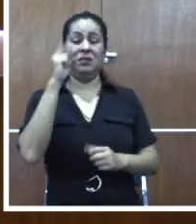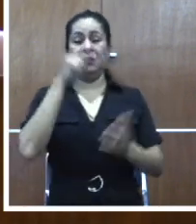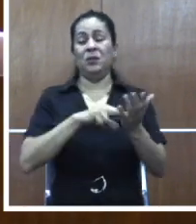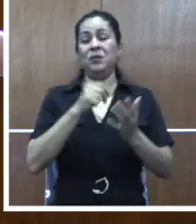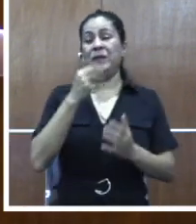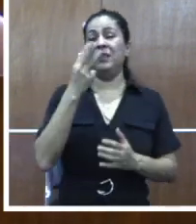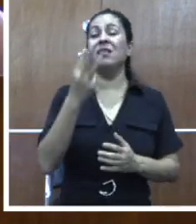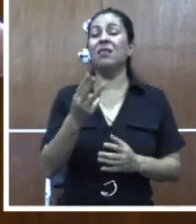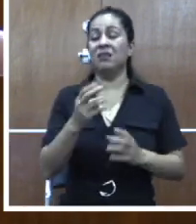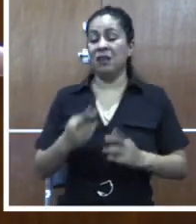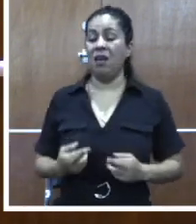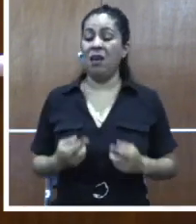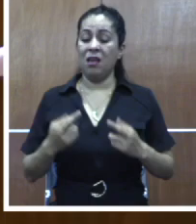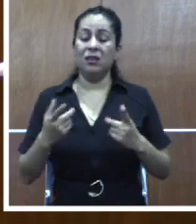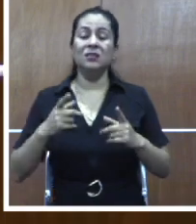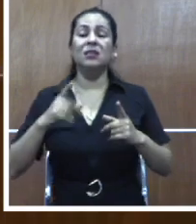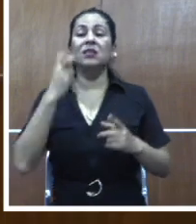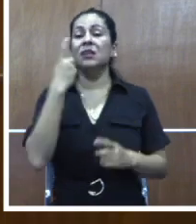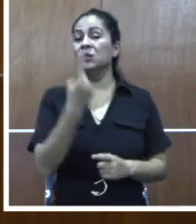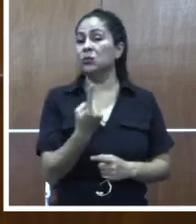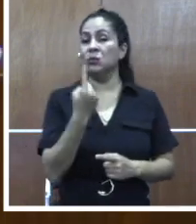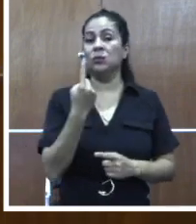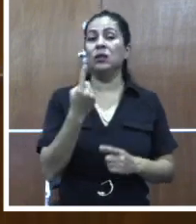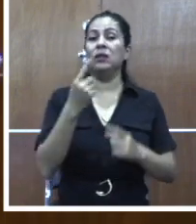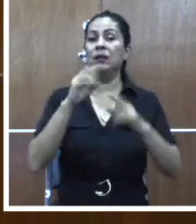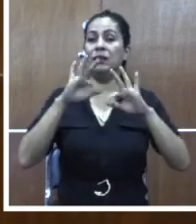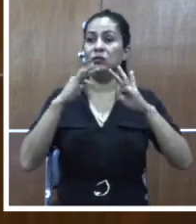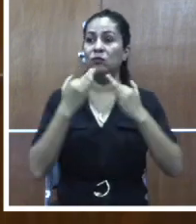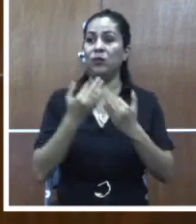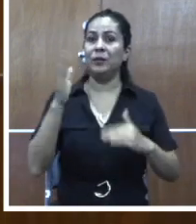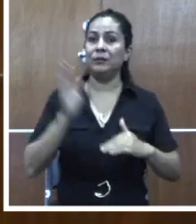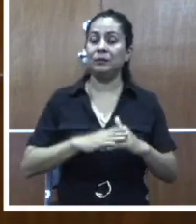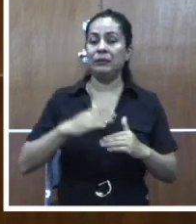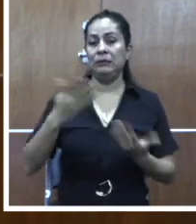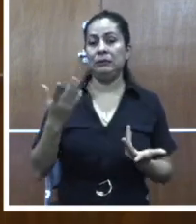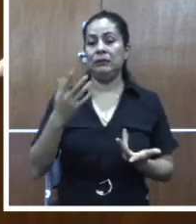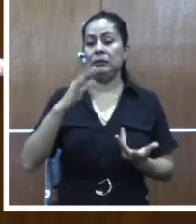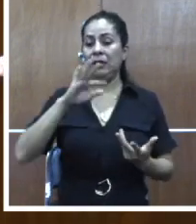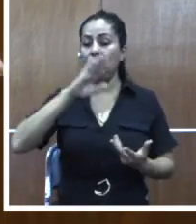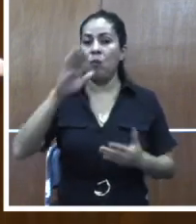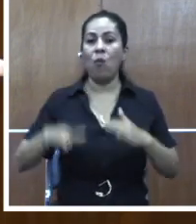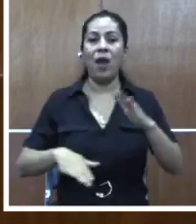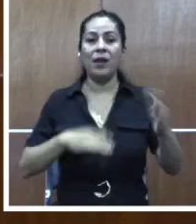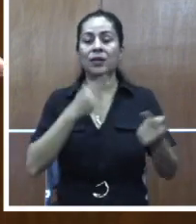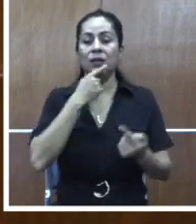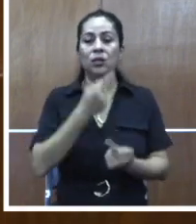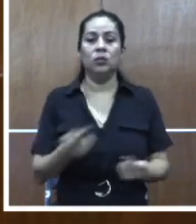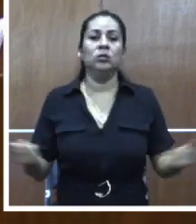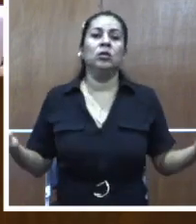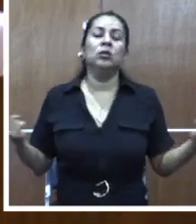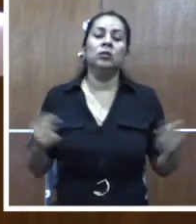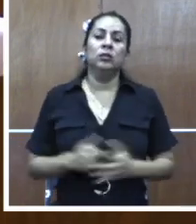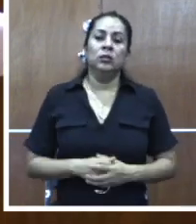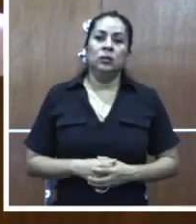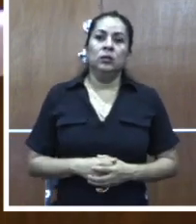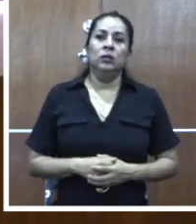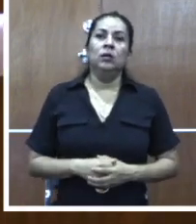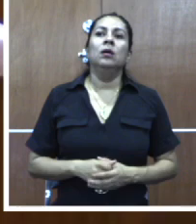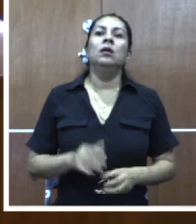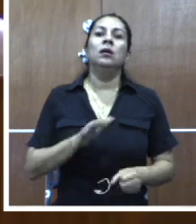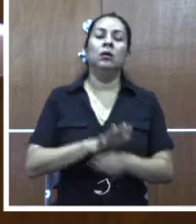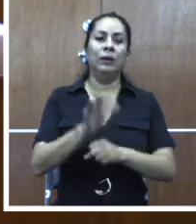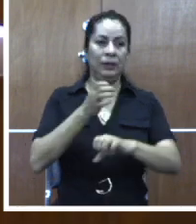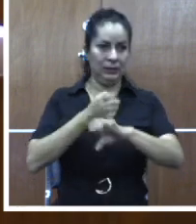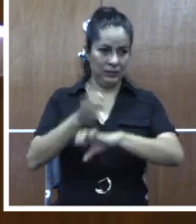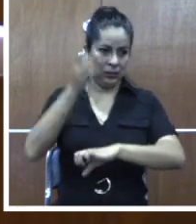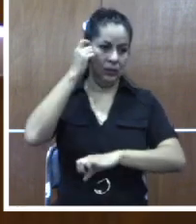2023, el cáncer es una de las principales causas de mortalidad entre las niñas y los niños. Respecto al estado